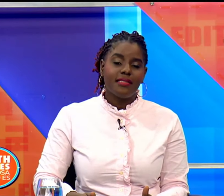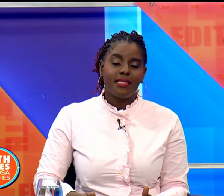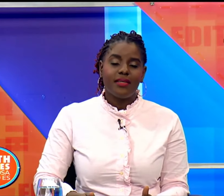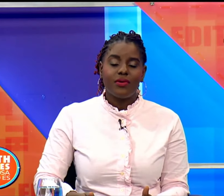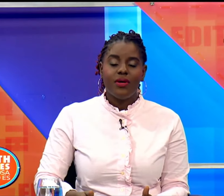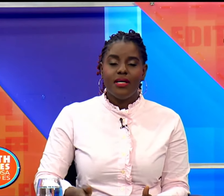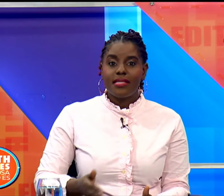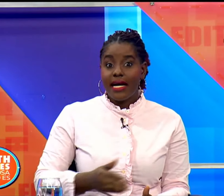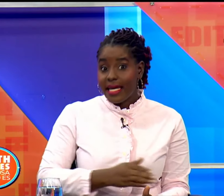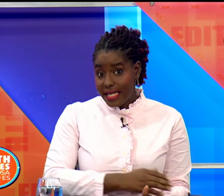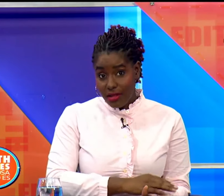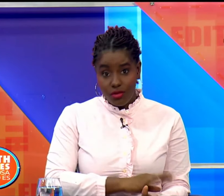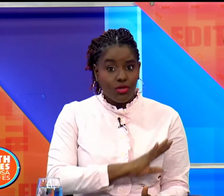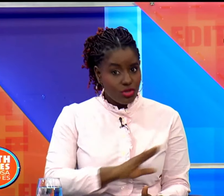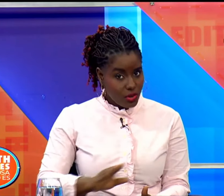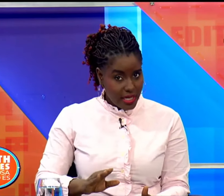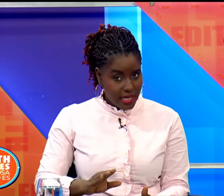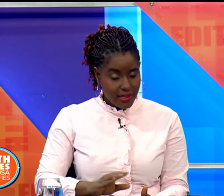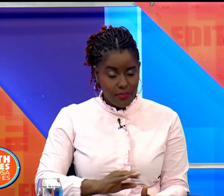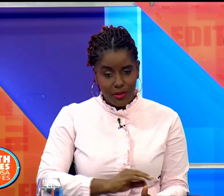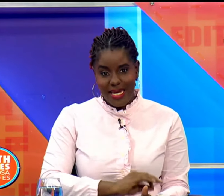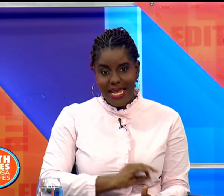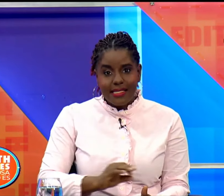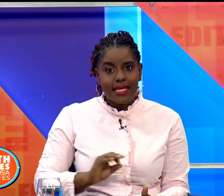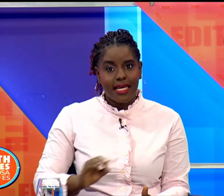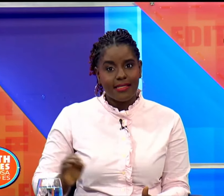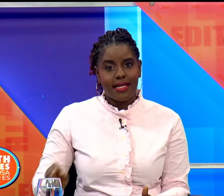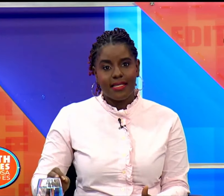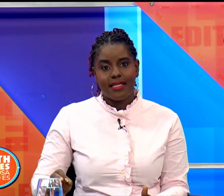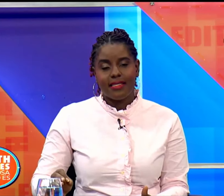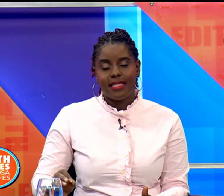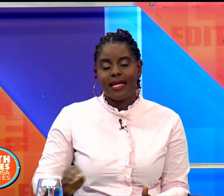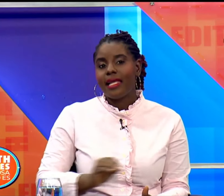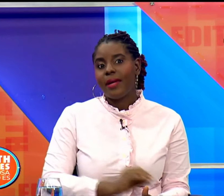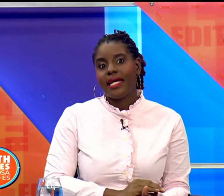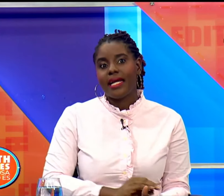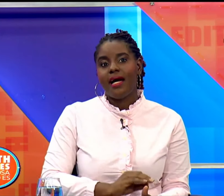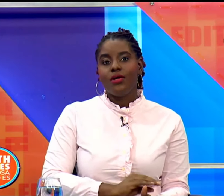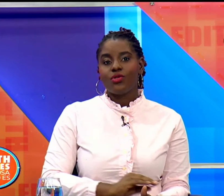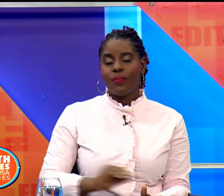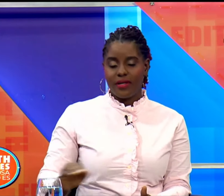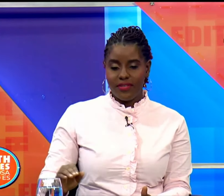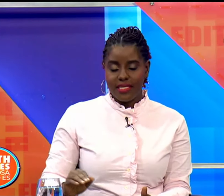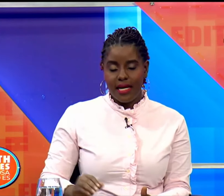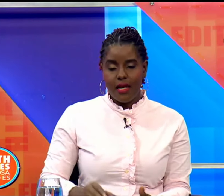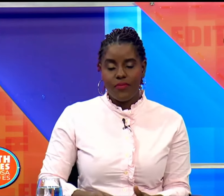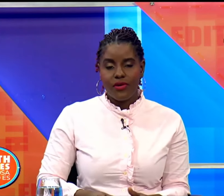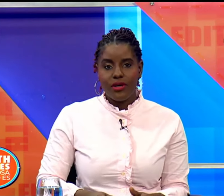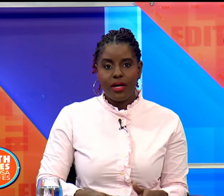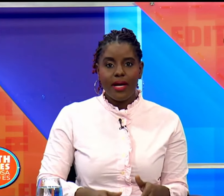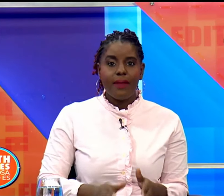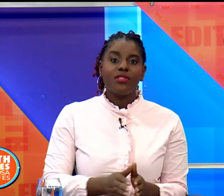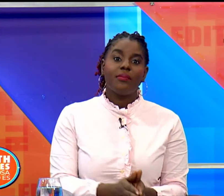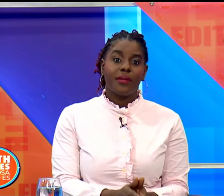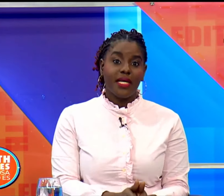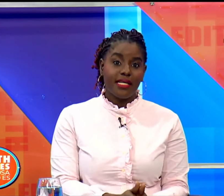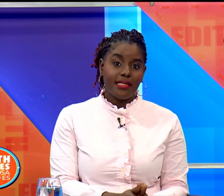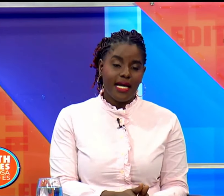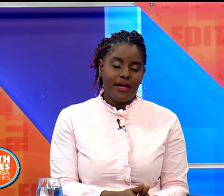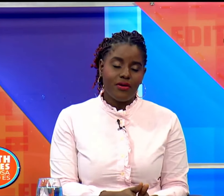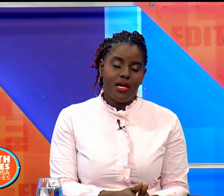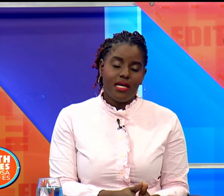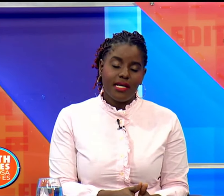tan sensitivo, se han quedado no solo en ese, pero en ese que es trascendental de manera superficial. Yo quiero que veamos el